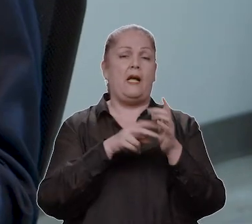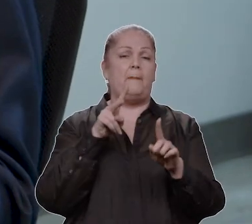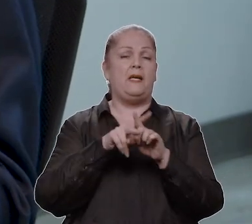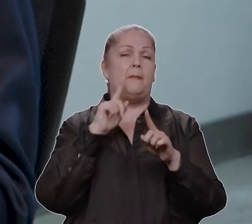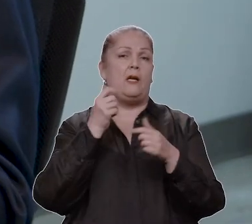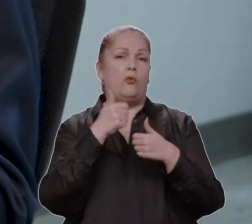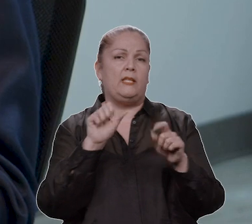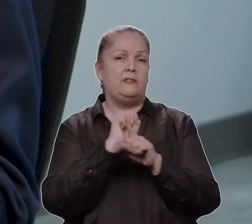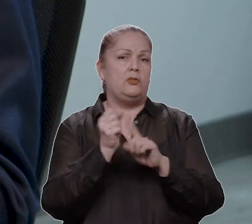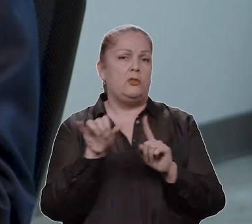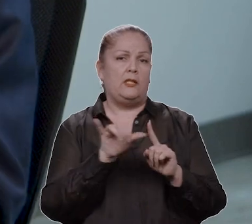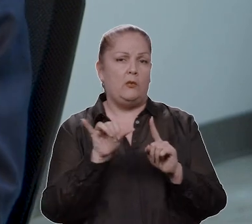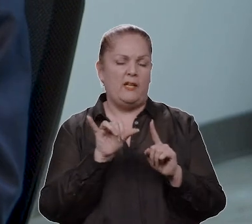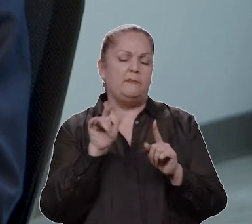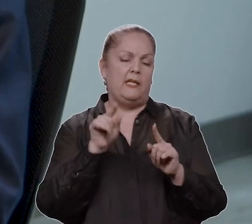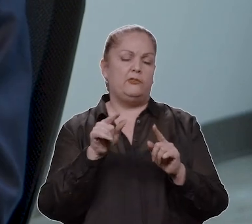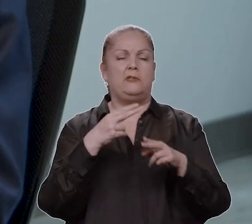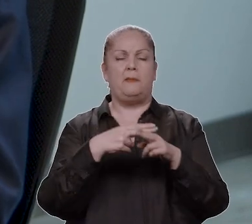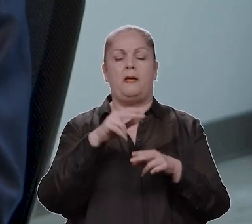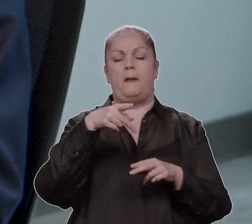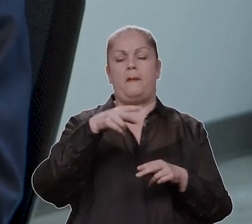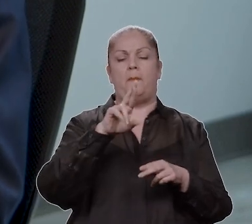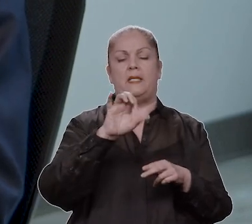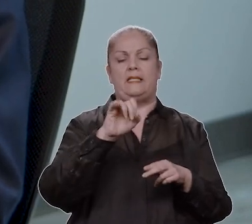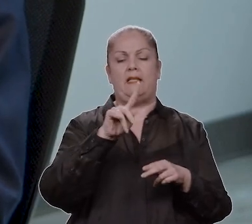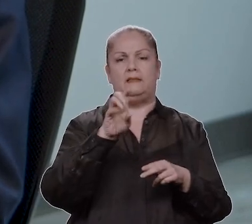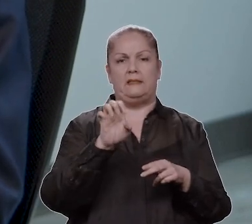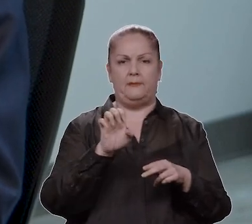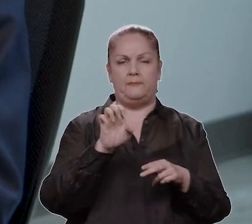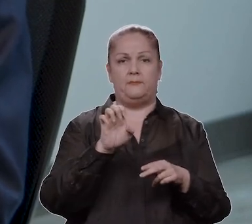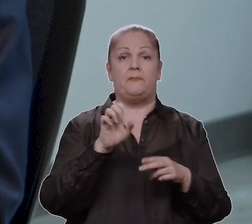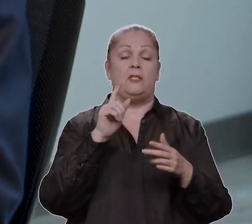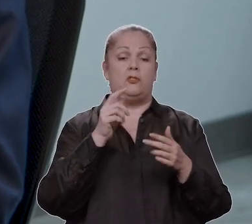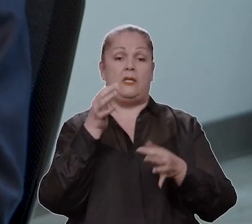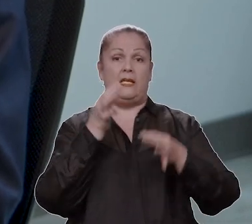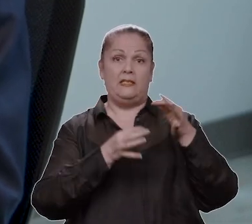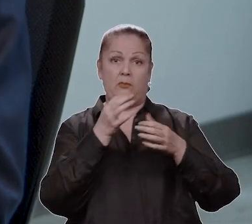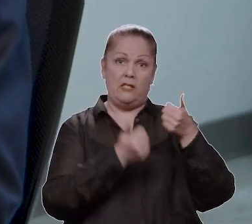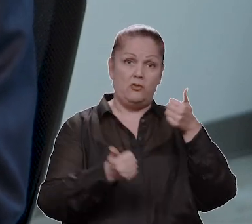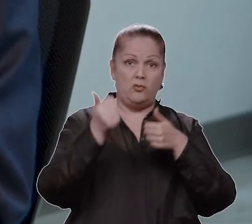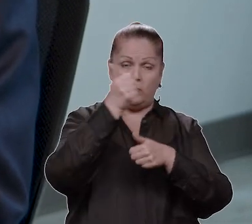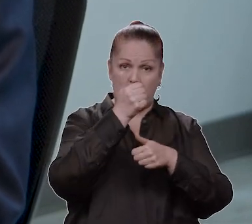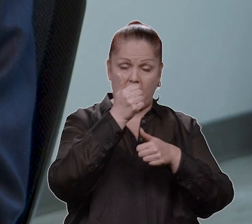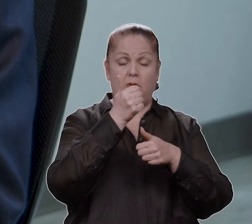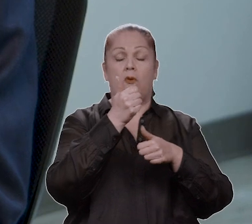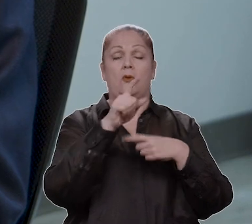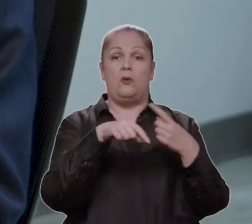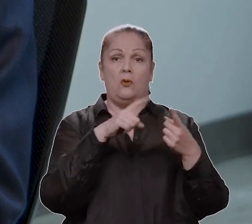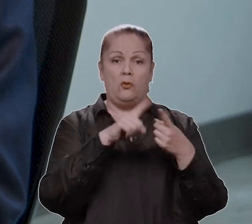general, estableciendo lo que se conoce como un precedente. Así que el Tribunal Supremo, al momento de atender